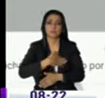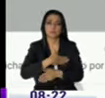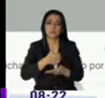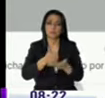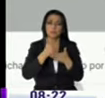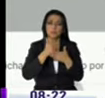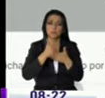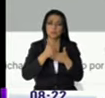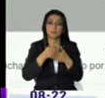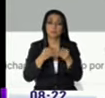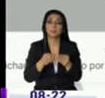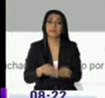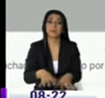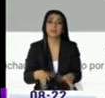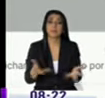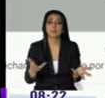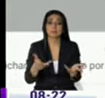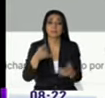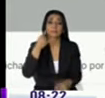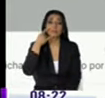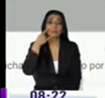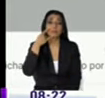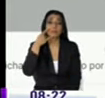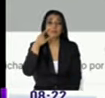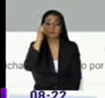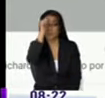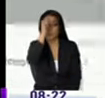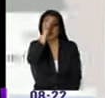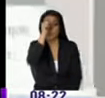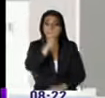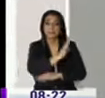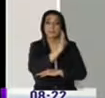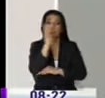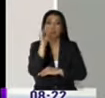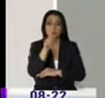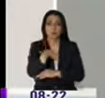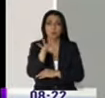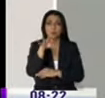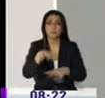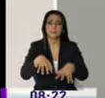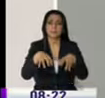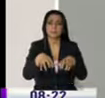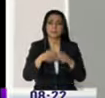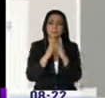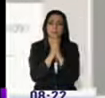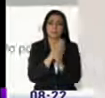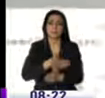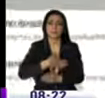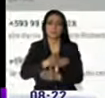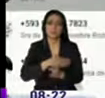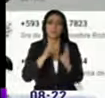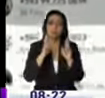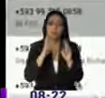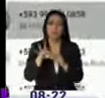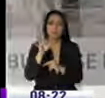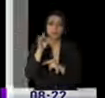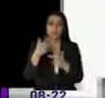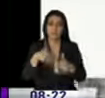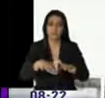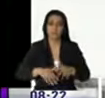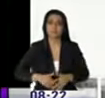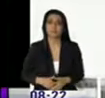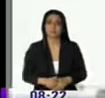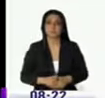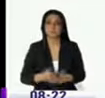se perdió en el sector de Santa Clara de Pomás, que día domingo al mediodía. Ahí está el guapetón. Ojalá lo hayan encontrado antes. Y si